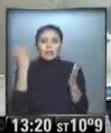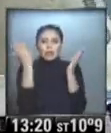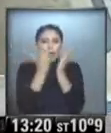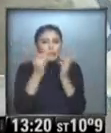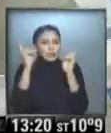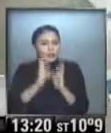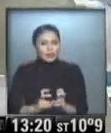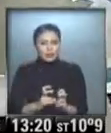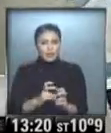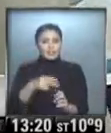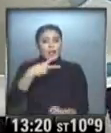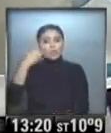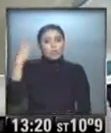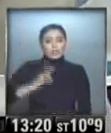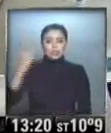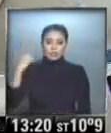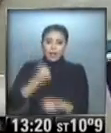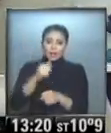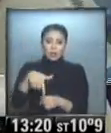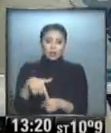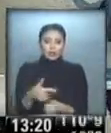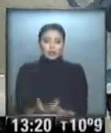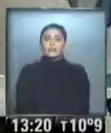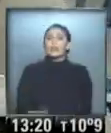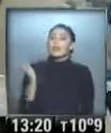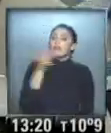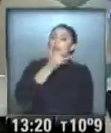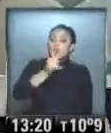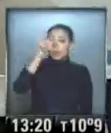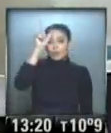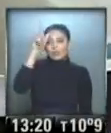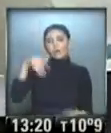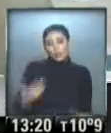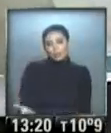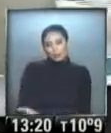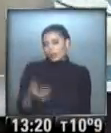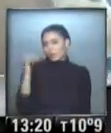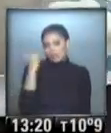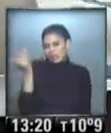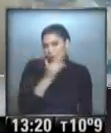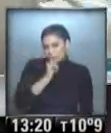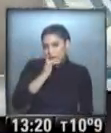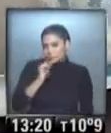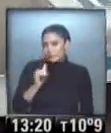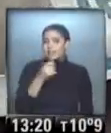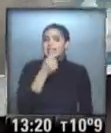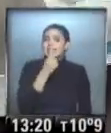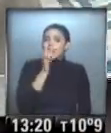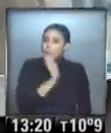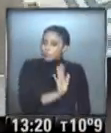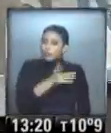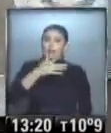investigando justamente lo que ocurre desde hace 2 años? Bien, las denuncias policiales obviamente que se hicieron en cada una de las